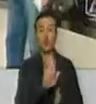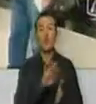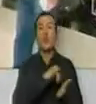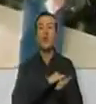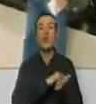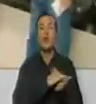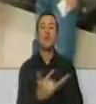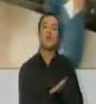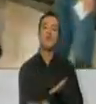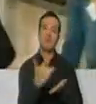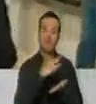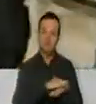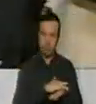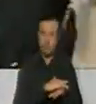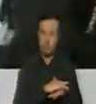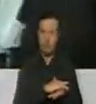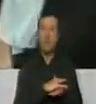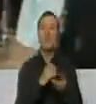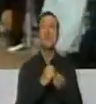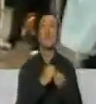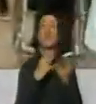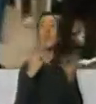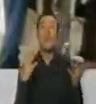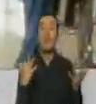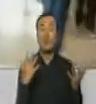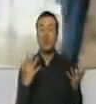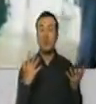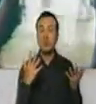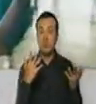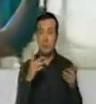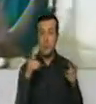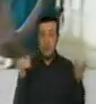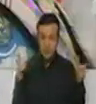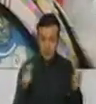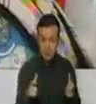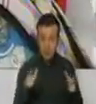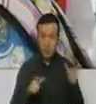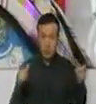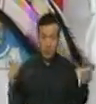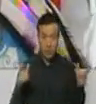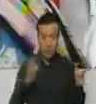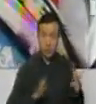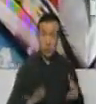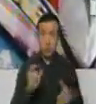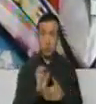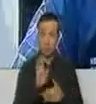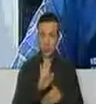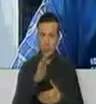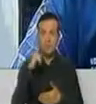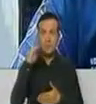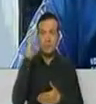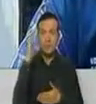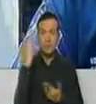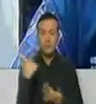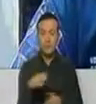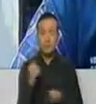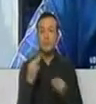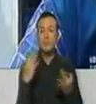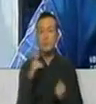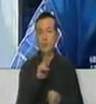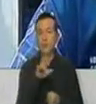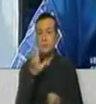York, con lo cual el número de casos confirmados y quienes cumplen el cerco epidemiológico en el país aumentó. Tenemos 23